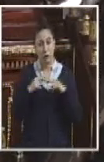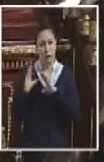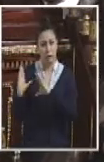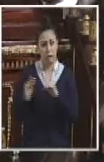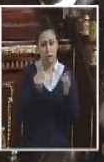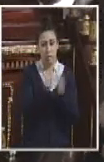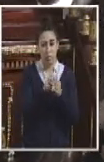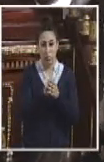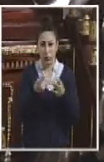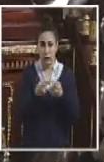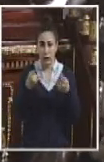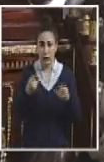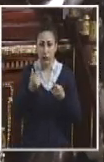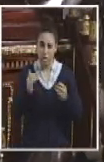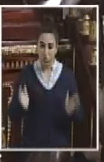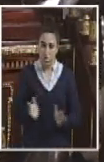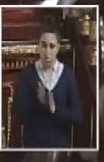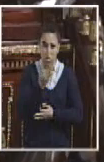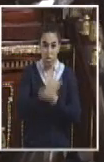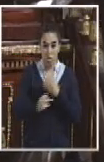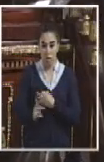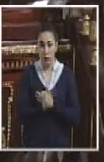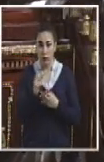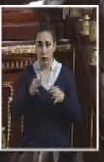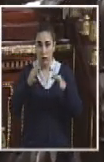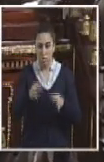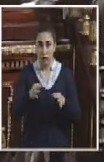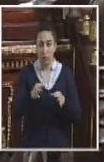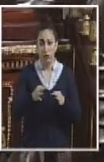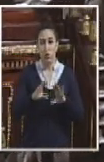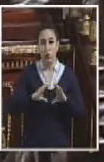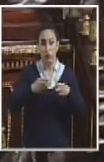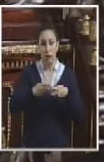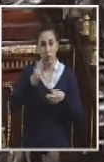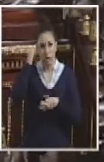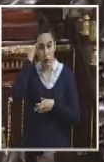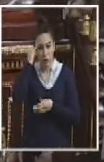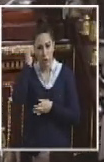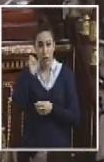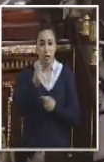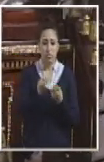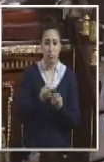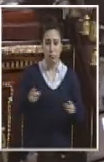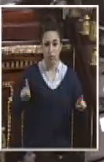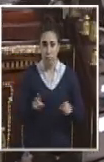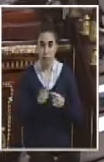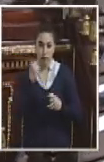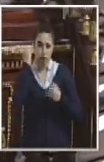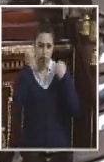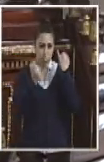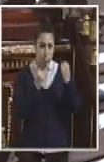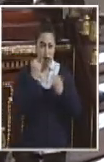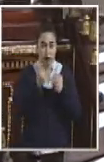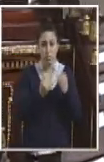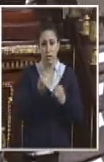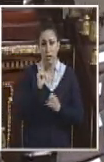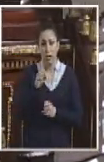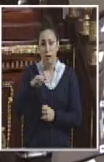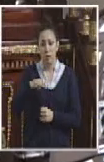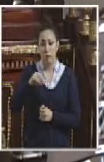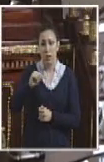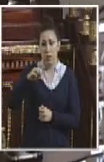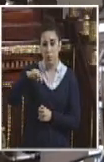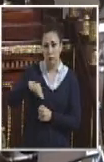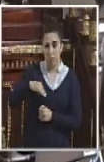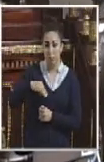y promotor de los derechos de los pueblos originarios, poeta y músico, amante de la palabra del pueblo MAM,